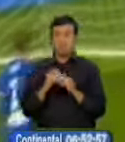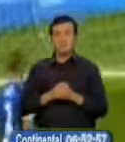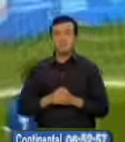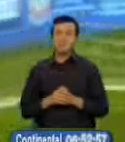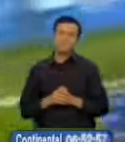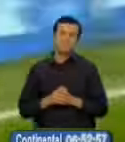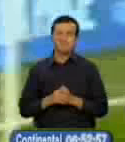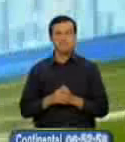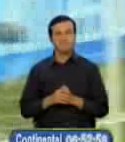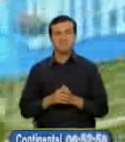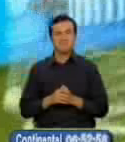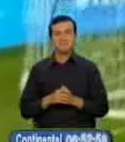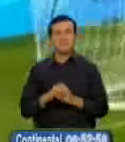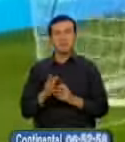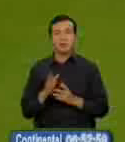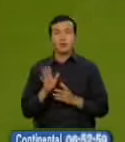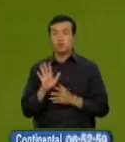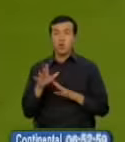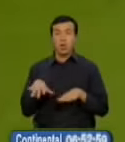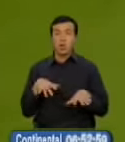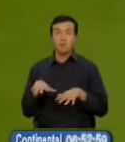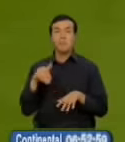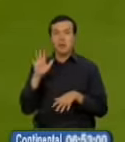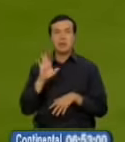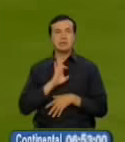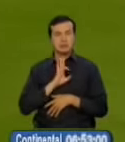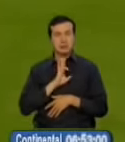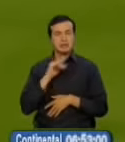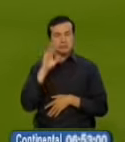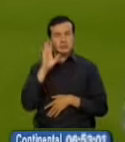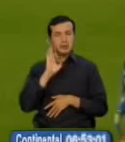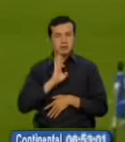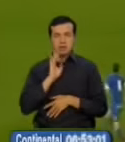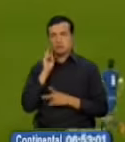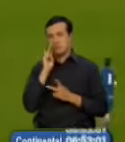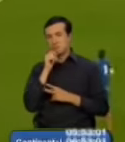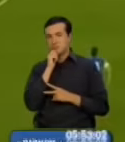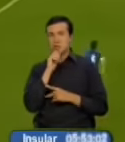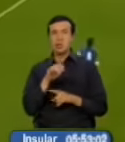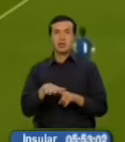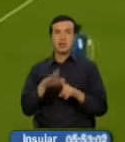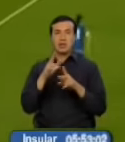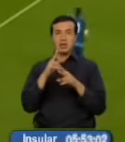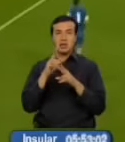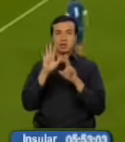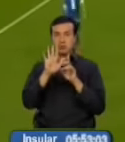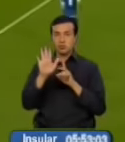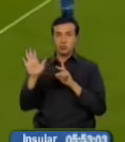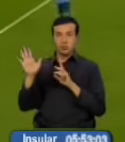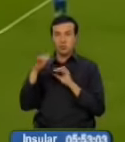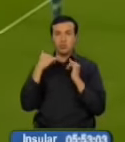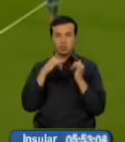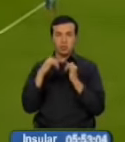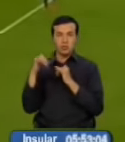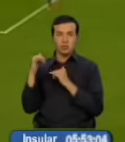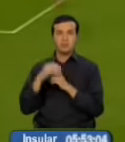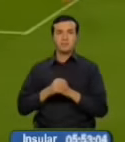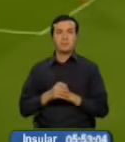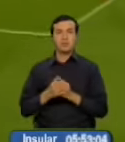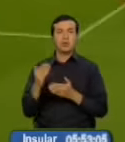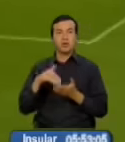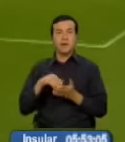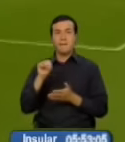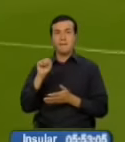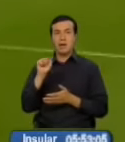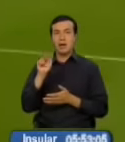mucho despliegue físico por parte de los jugadores, sino mucha técnica. Apelaron a ello las seis figuras del fútbol mundial. Ahí está otra vez Diego Armando Maradona